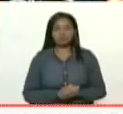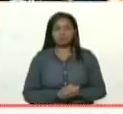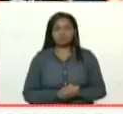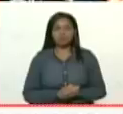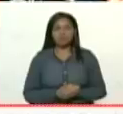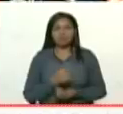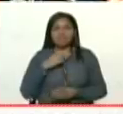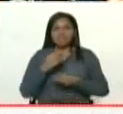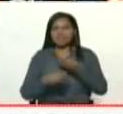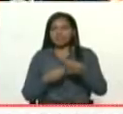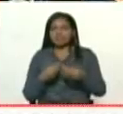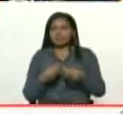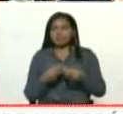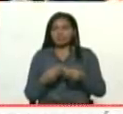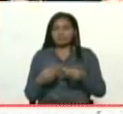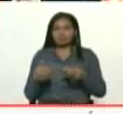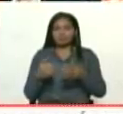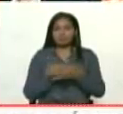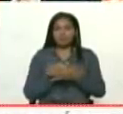Tratando de hacernos un daño,